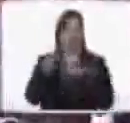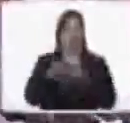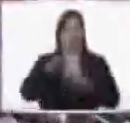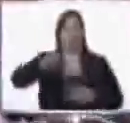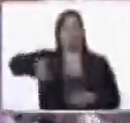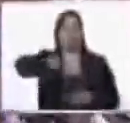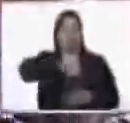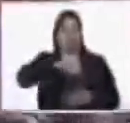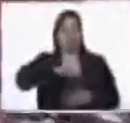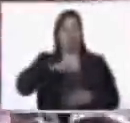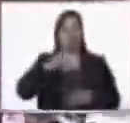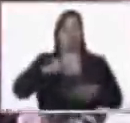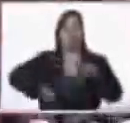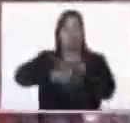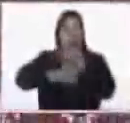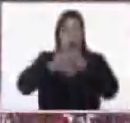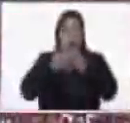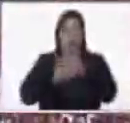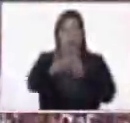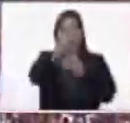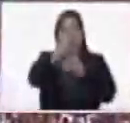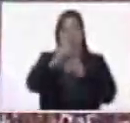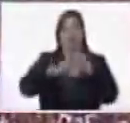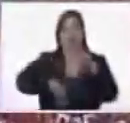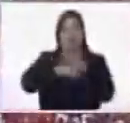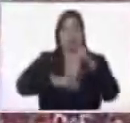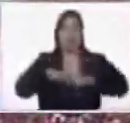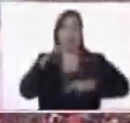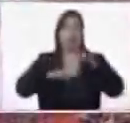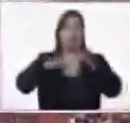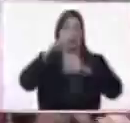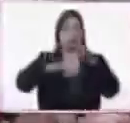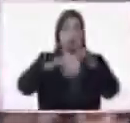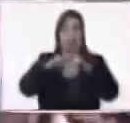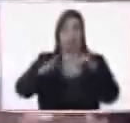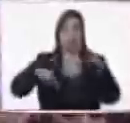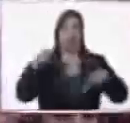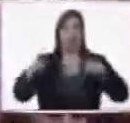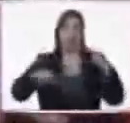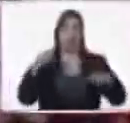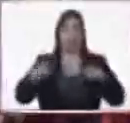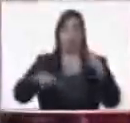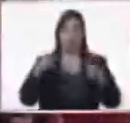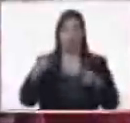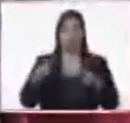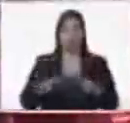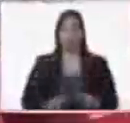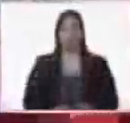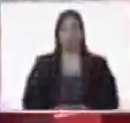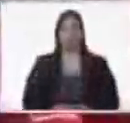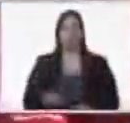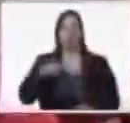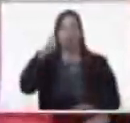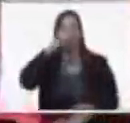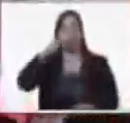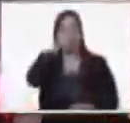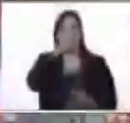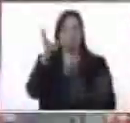Nosotros los que vamos es para adelante a construir esta revolución con el